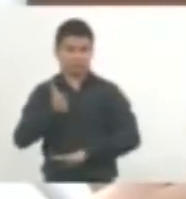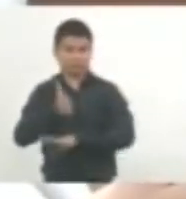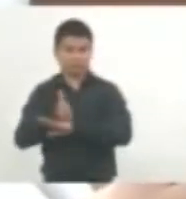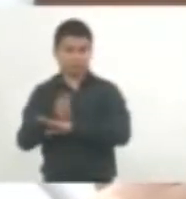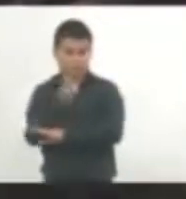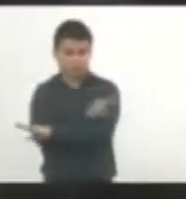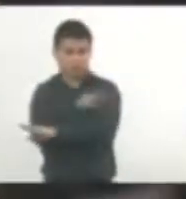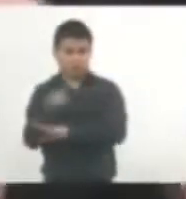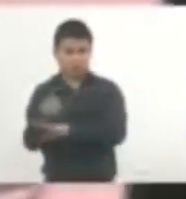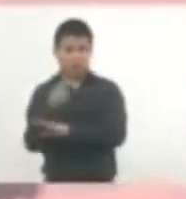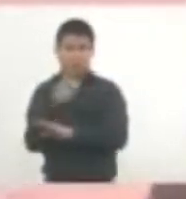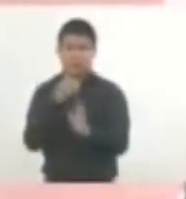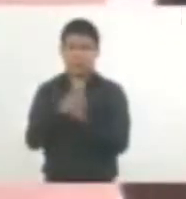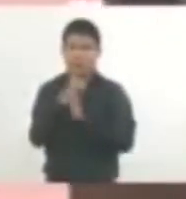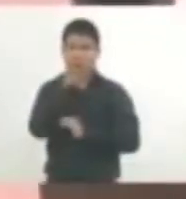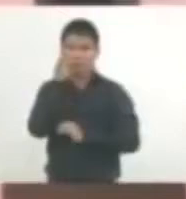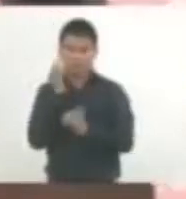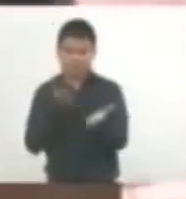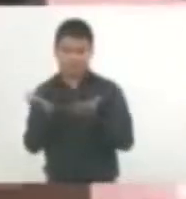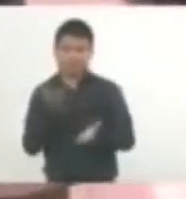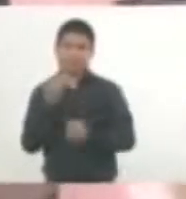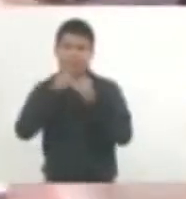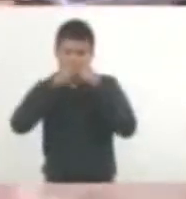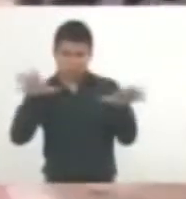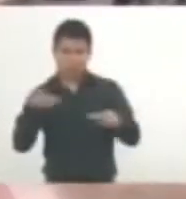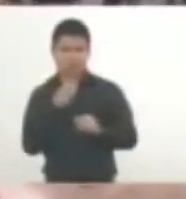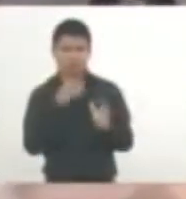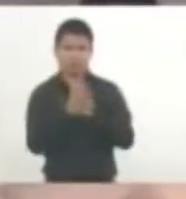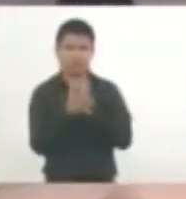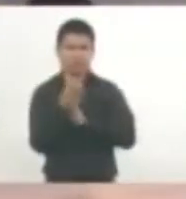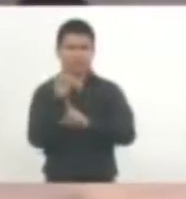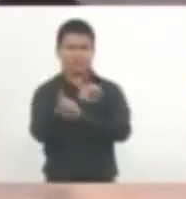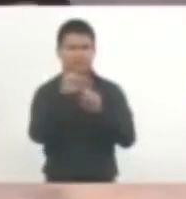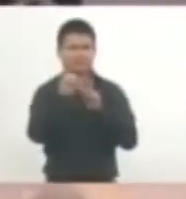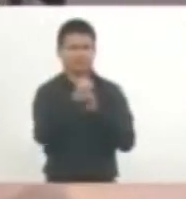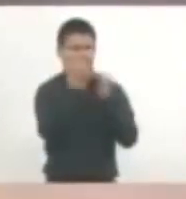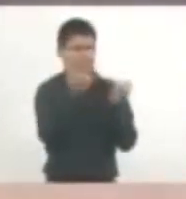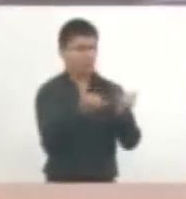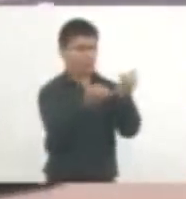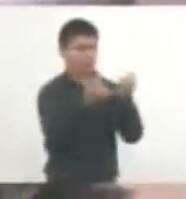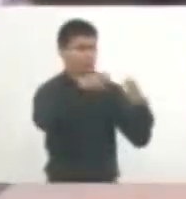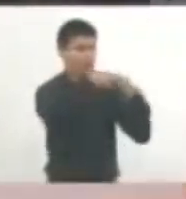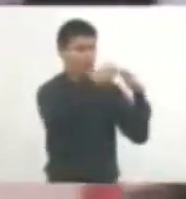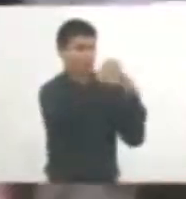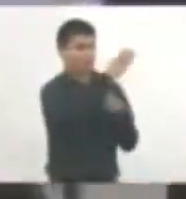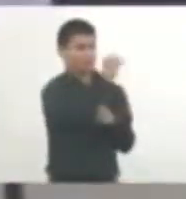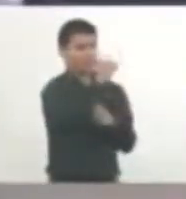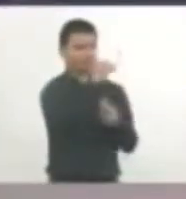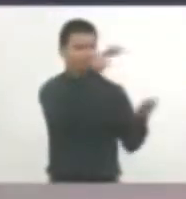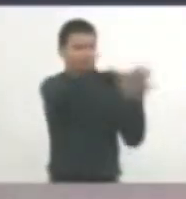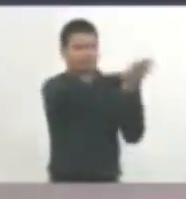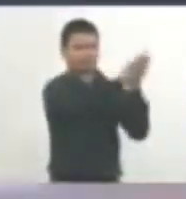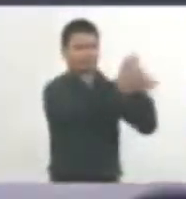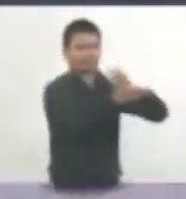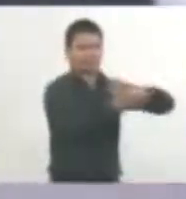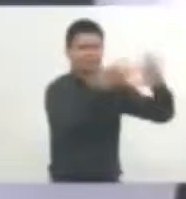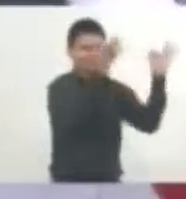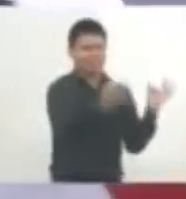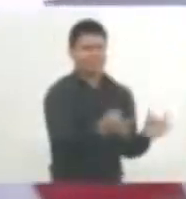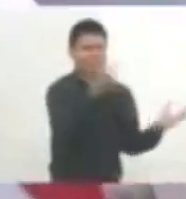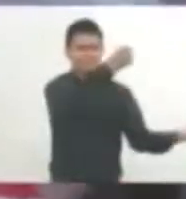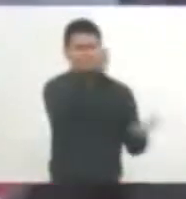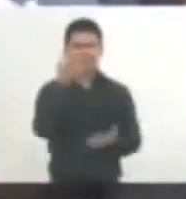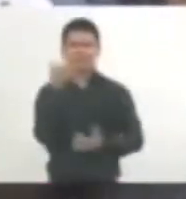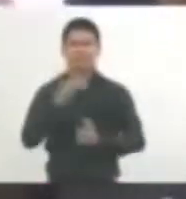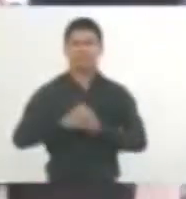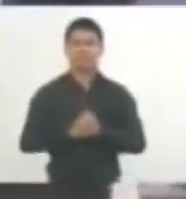Miguel Mendoza, inició su recorrido de socialización ante el proceso de liquidación de Electricaribe. El funcionario destacó que se está trabajando para mejorar la